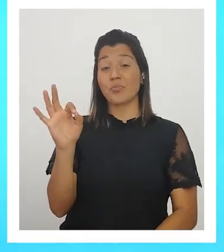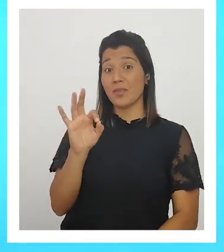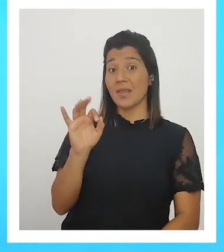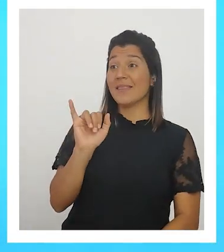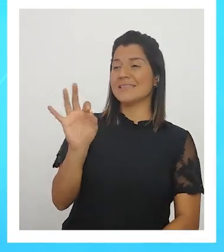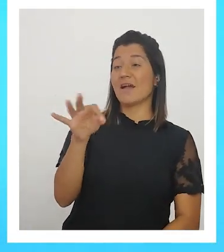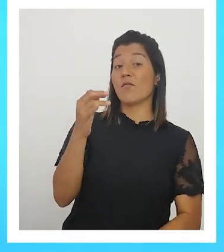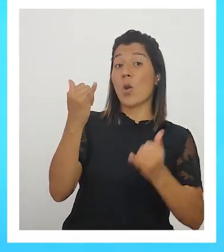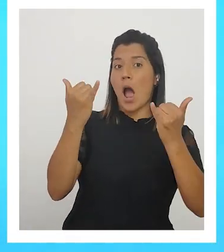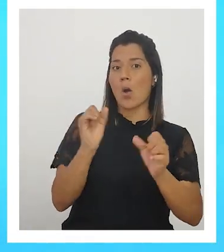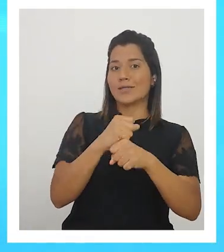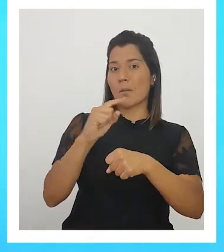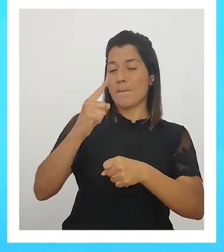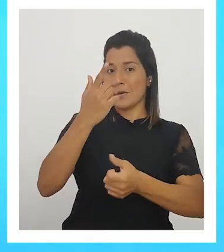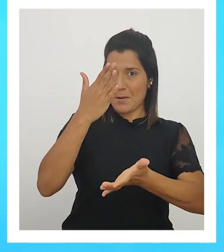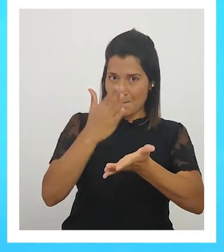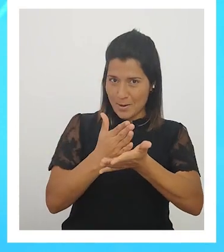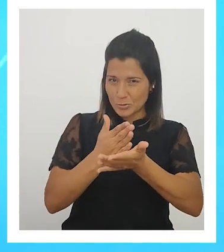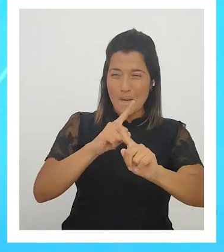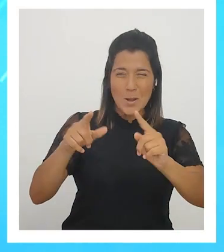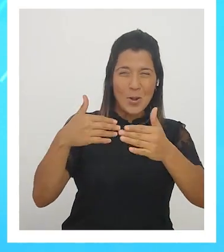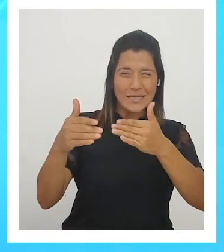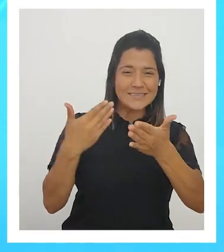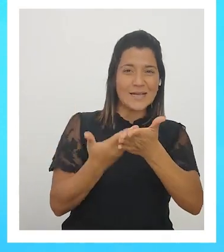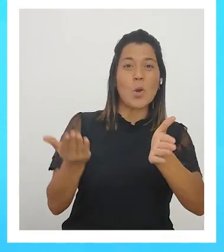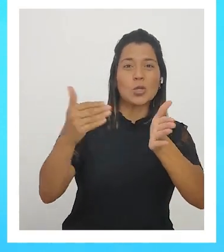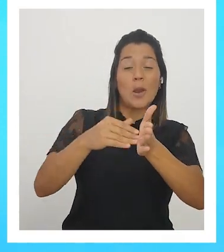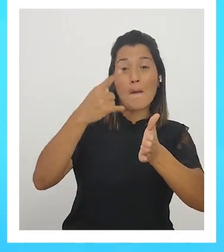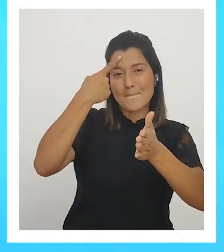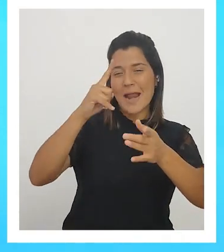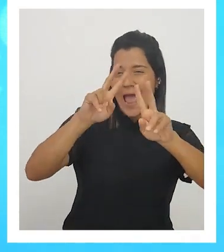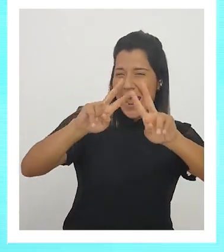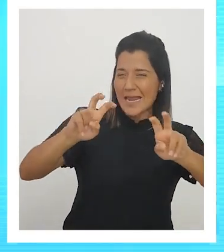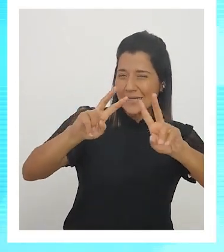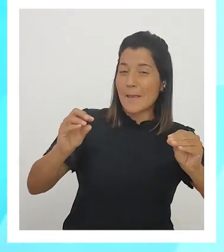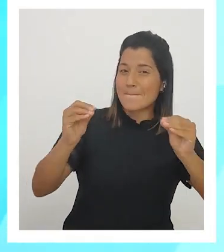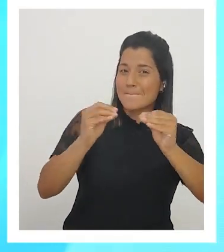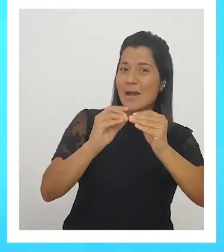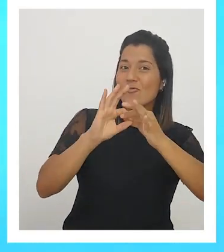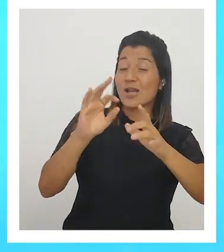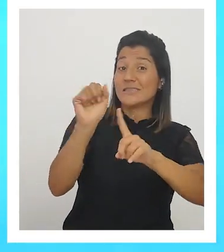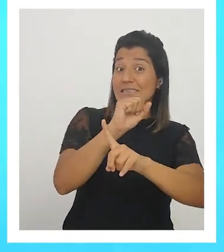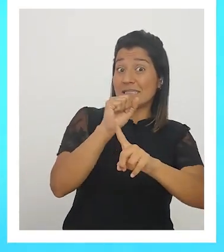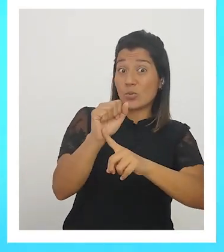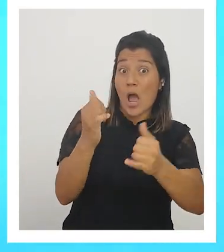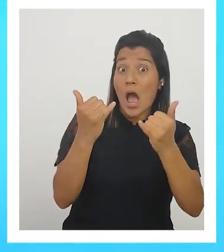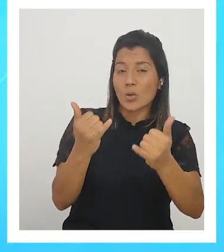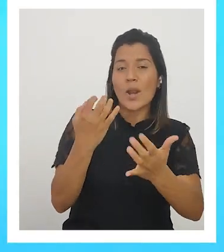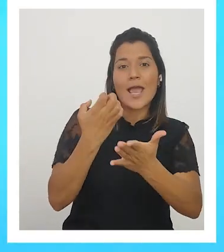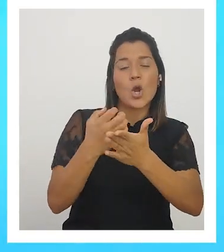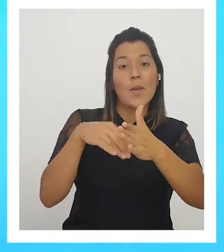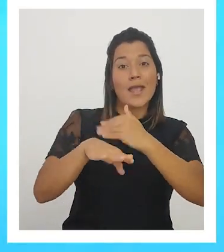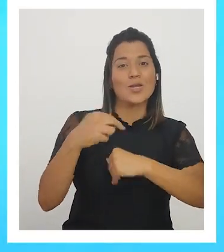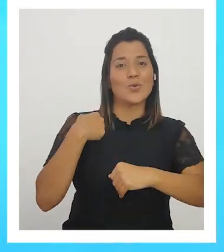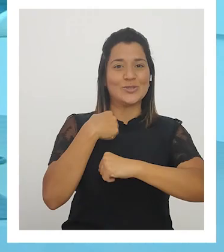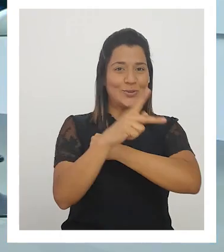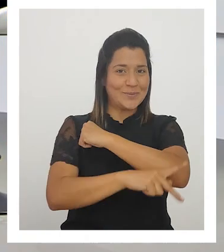esta manera vamos a hacer nuestra primera pausa, pero ya regresamos para analizar más de la situación actual económica del